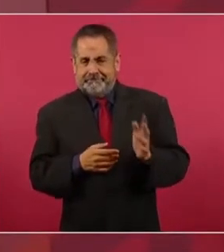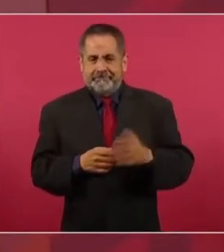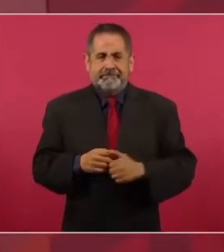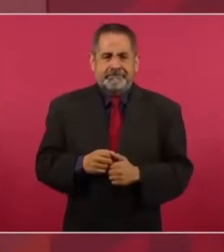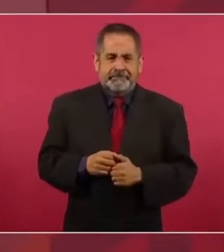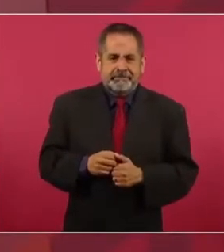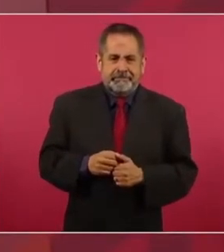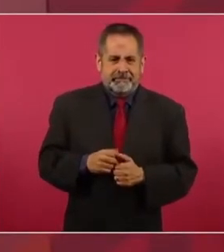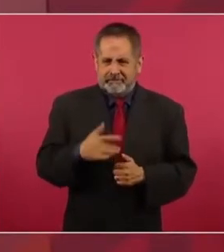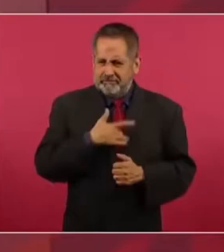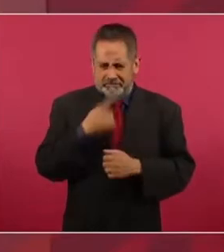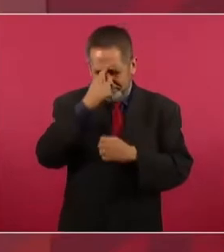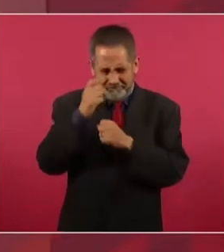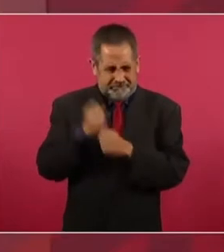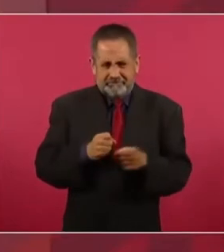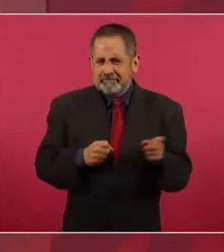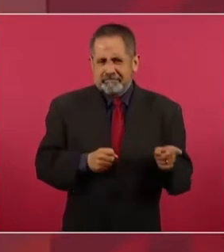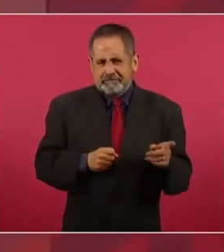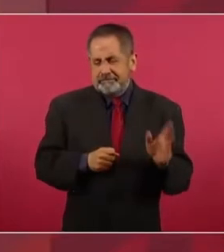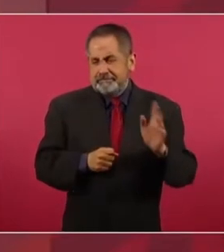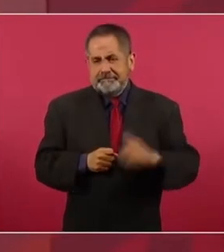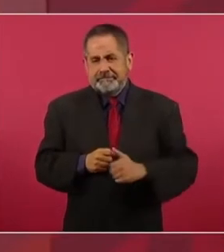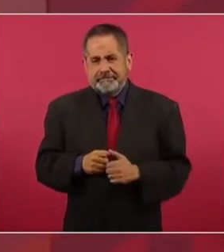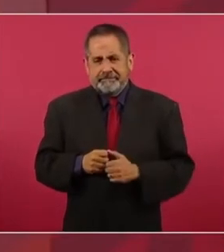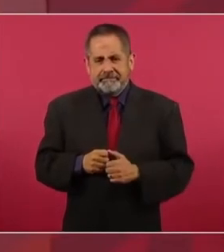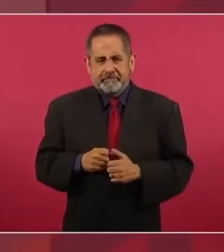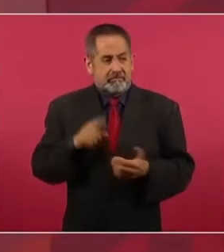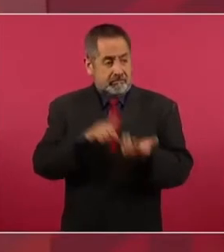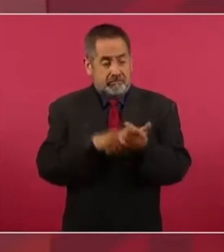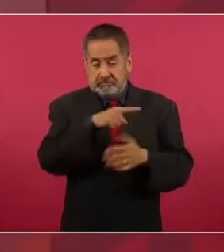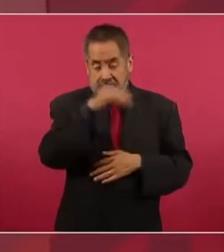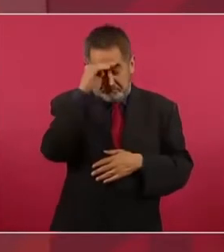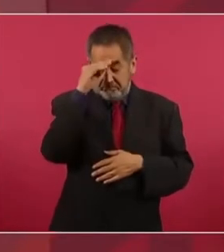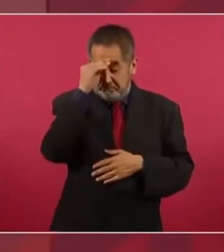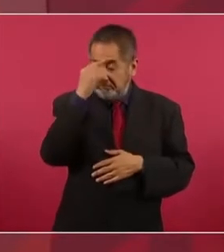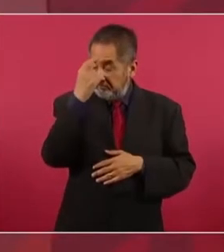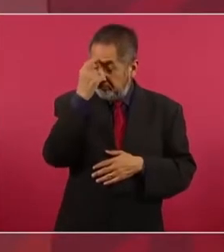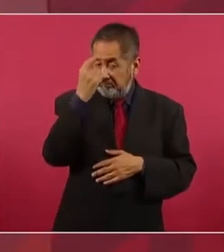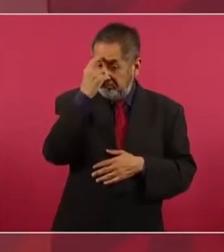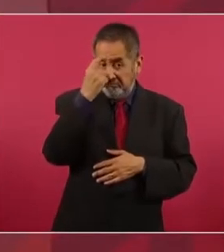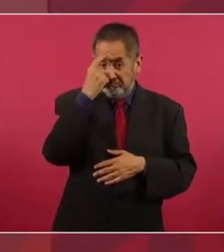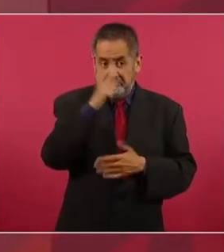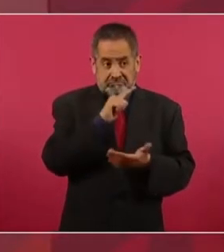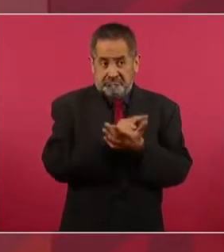o sea, segura. Es su pensamiento.